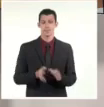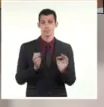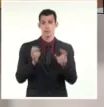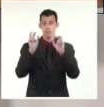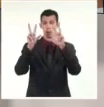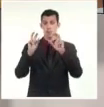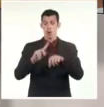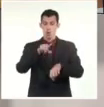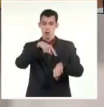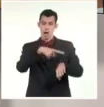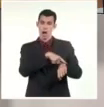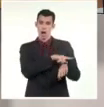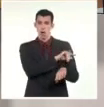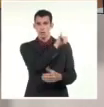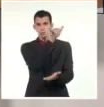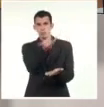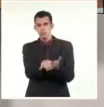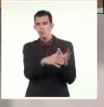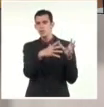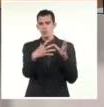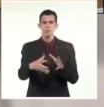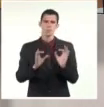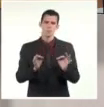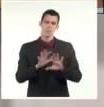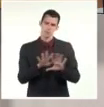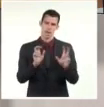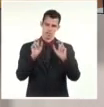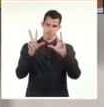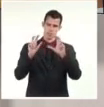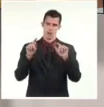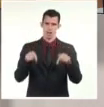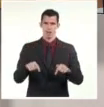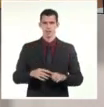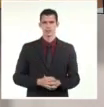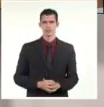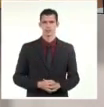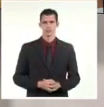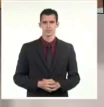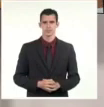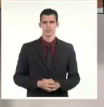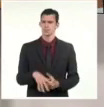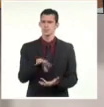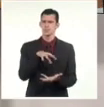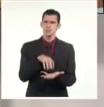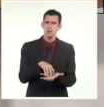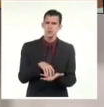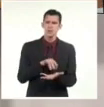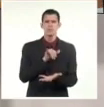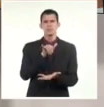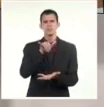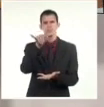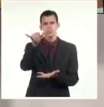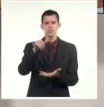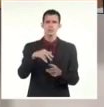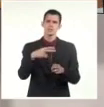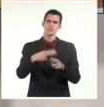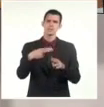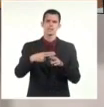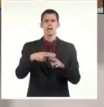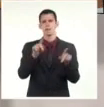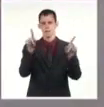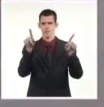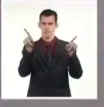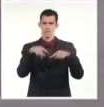hora llegó a la patria nuestro equipo masculino de voleibol y lo hizo por el Aeropuerto Internacional Juan Gualberto Gómez de